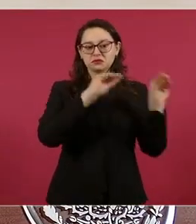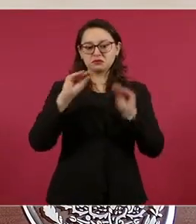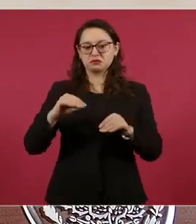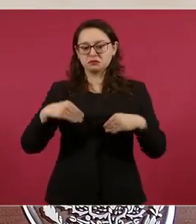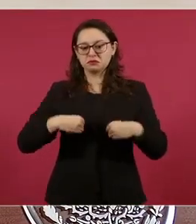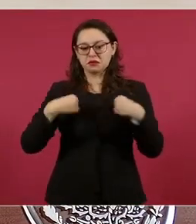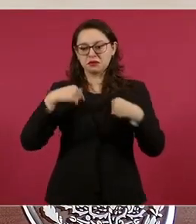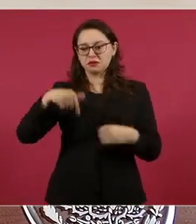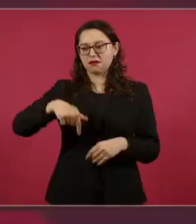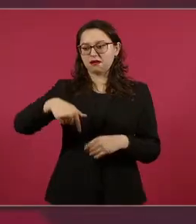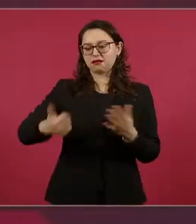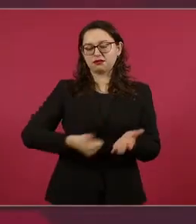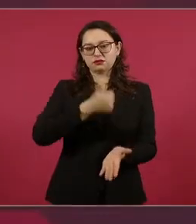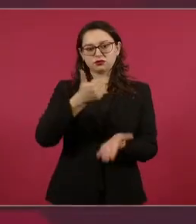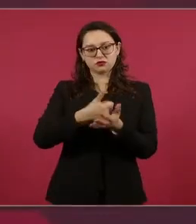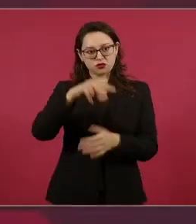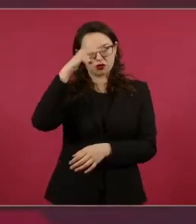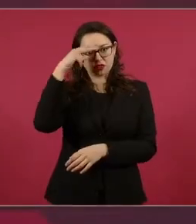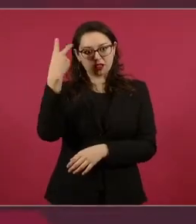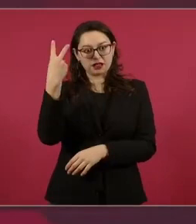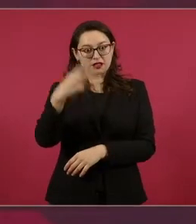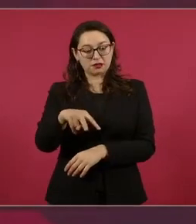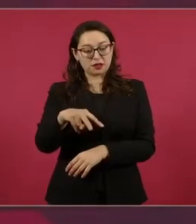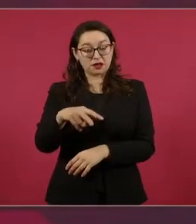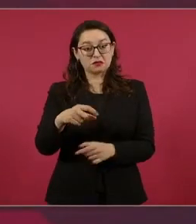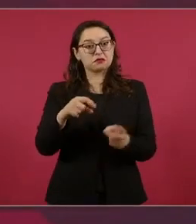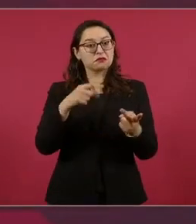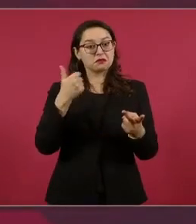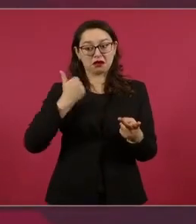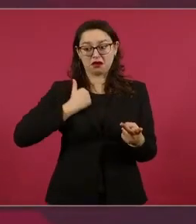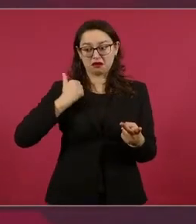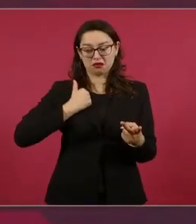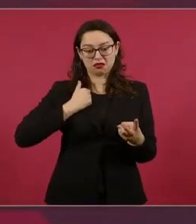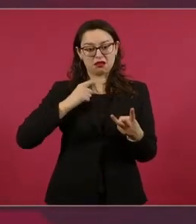general pero muchos a la ciudad canadienses